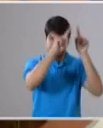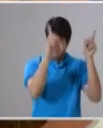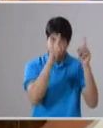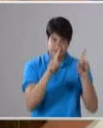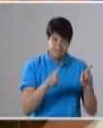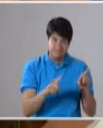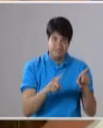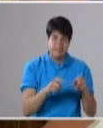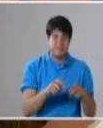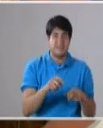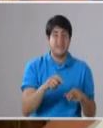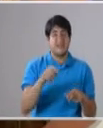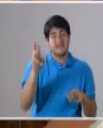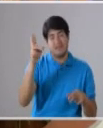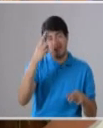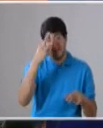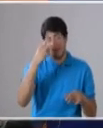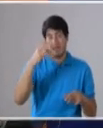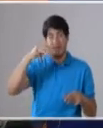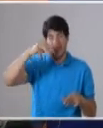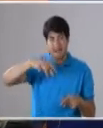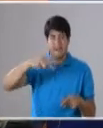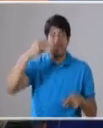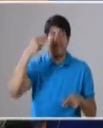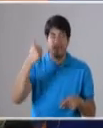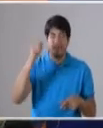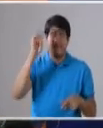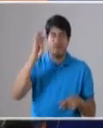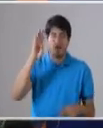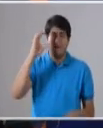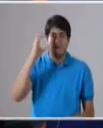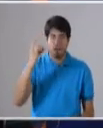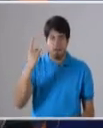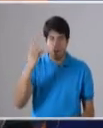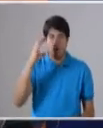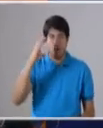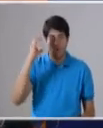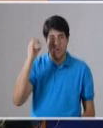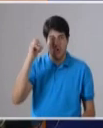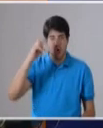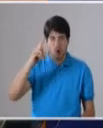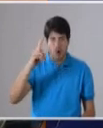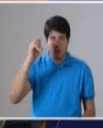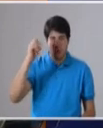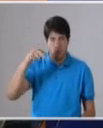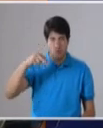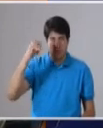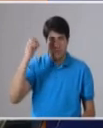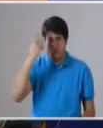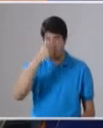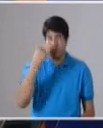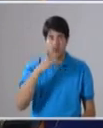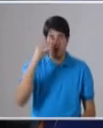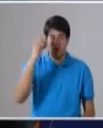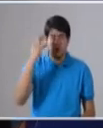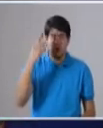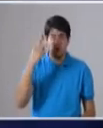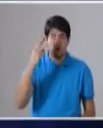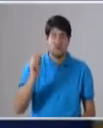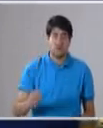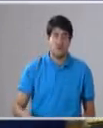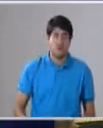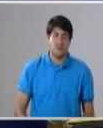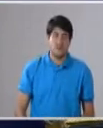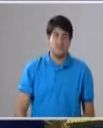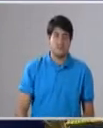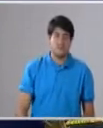Daniel es el libro, por decirlo así, por favor, téngame piedad, por decirlo así, Daniel es el libro de Apocalipsis del Antiguo